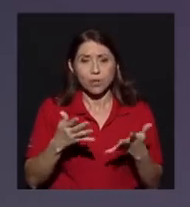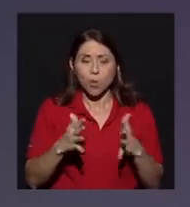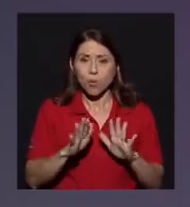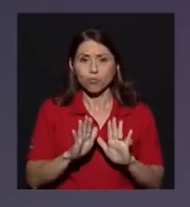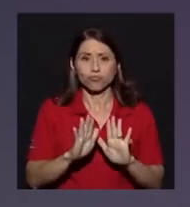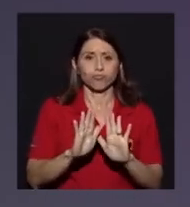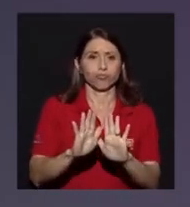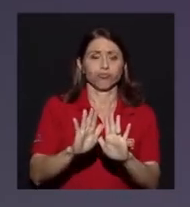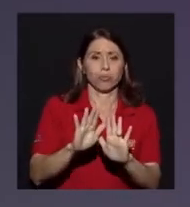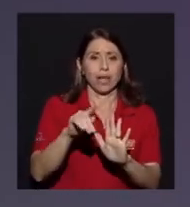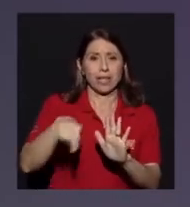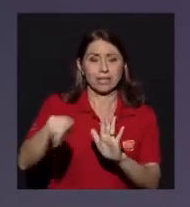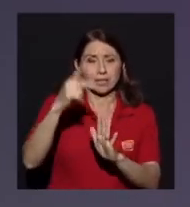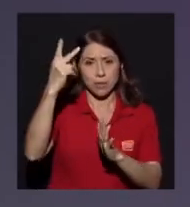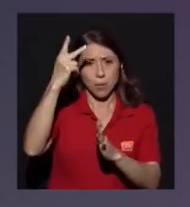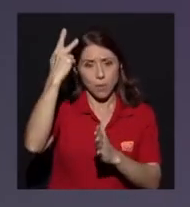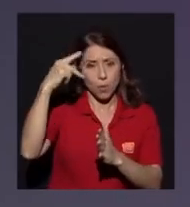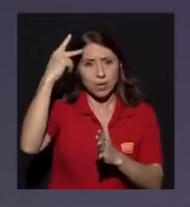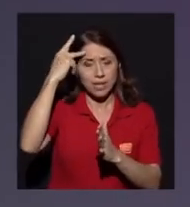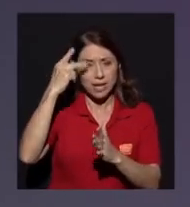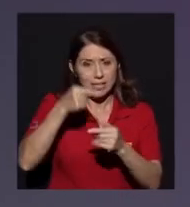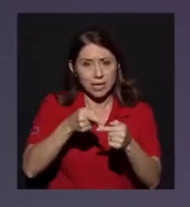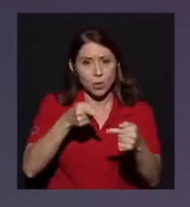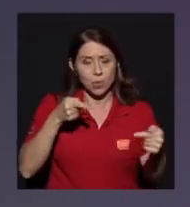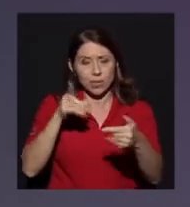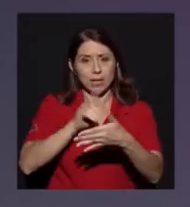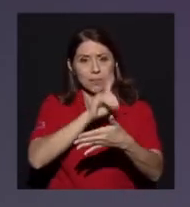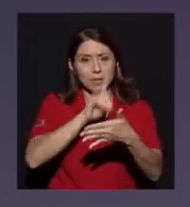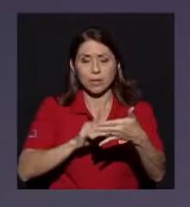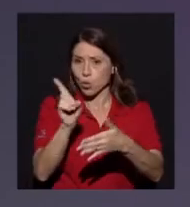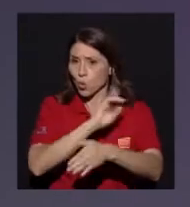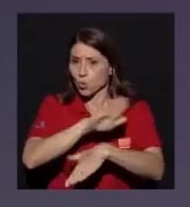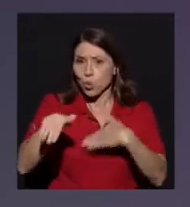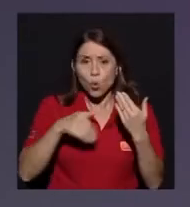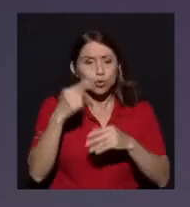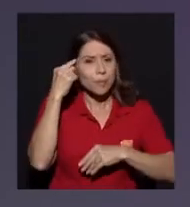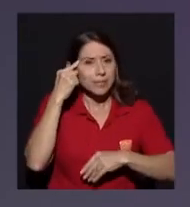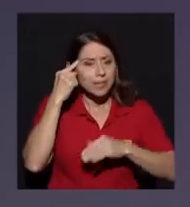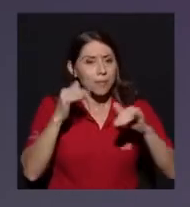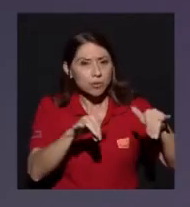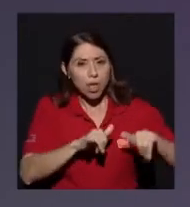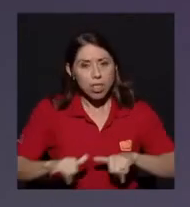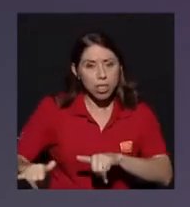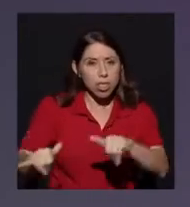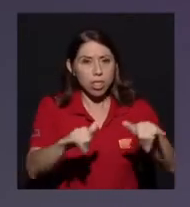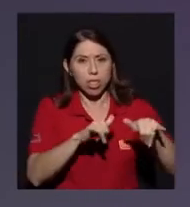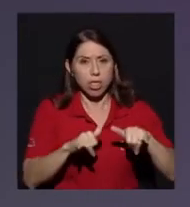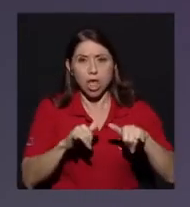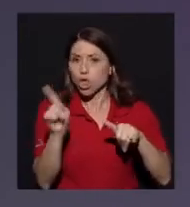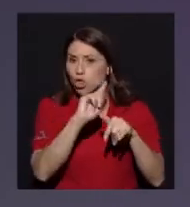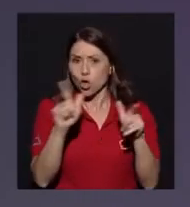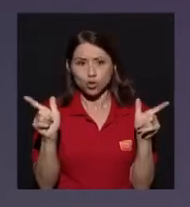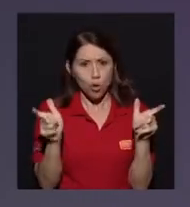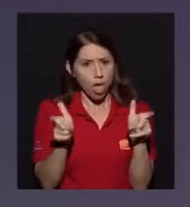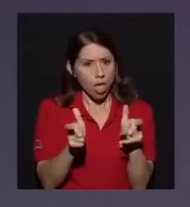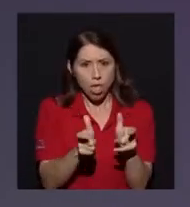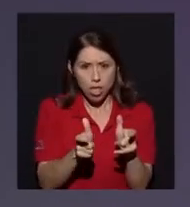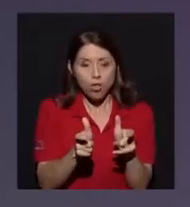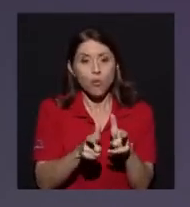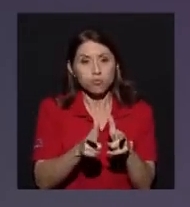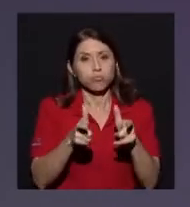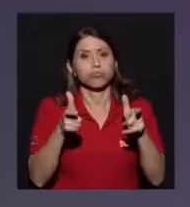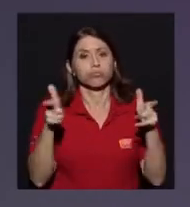en contra la discriminación pero no todos pensamos de la misma manera y si créanme no son una minoría son bastantes